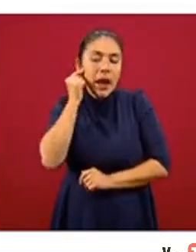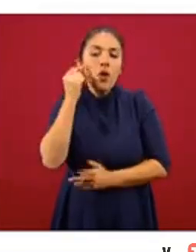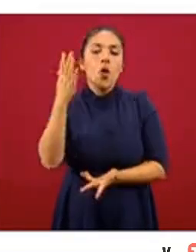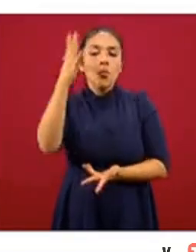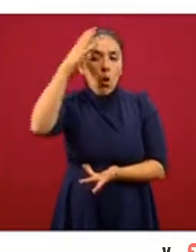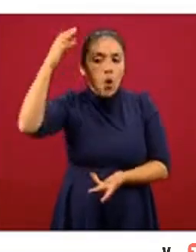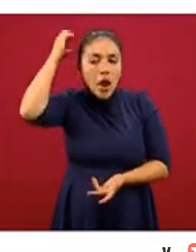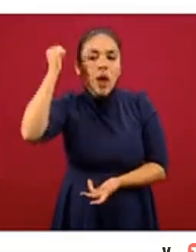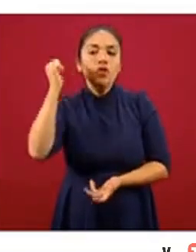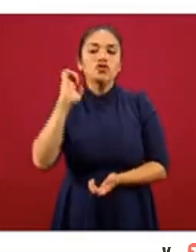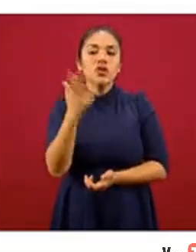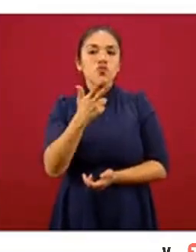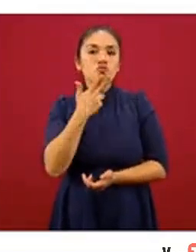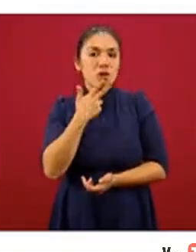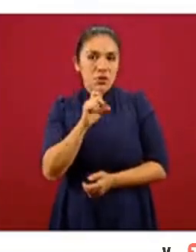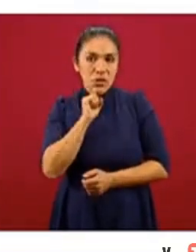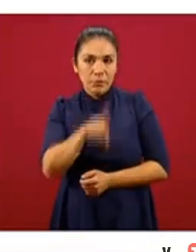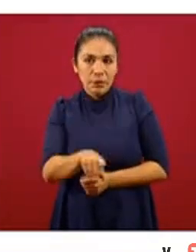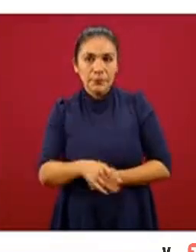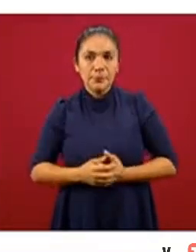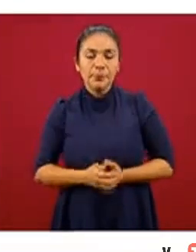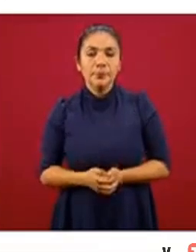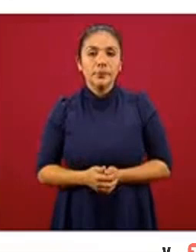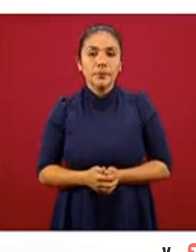Chihuahua. La siguiente, por favor.